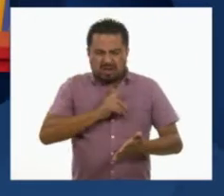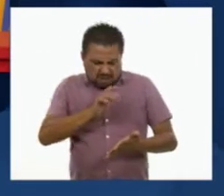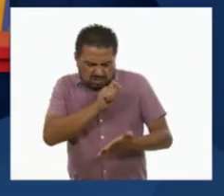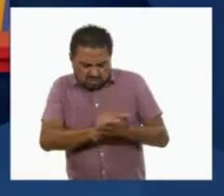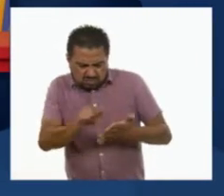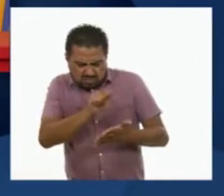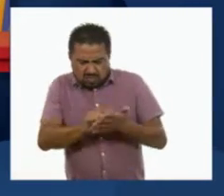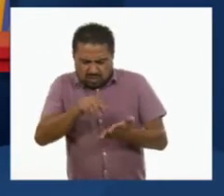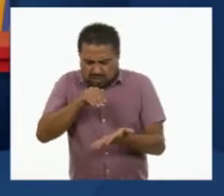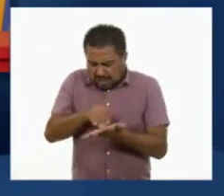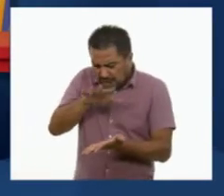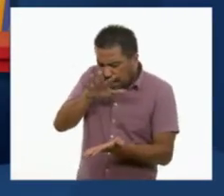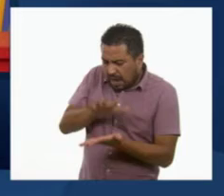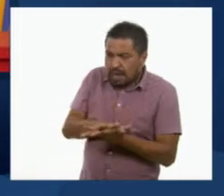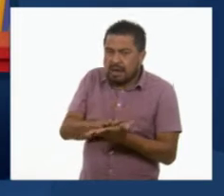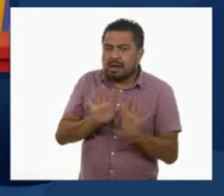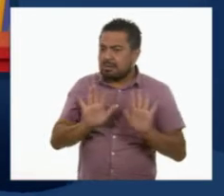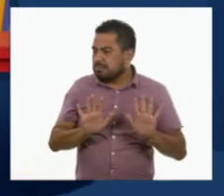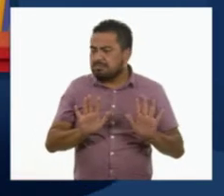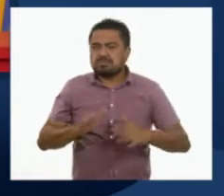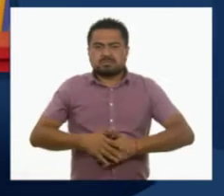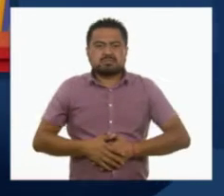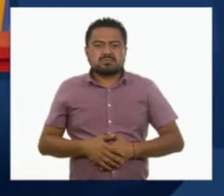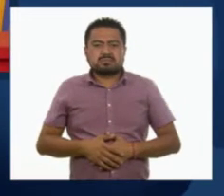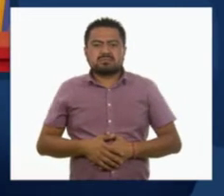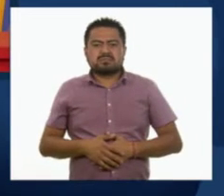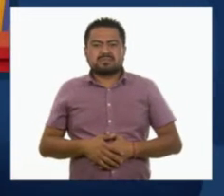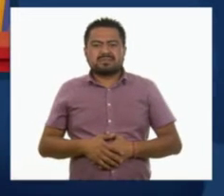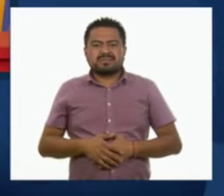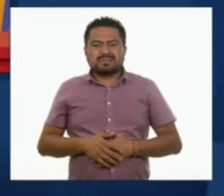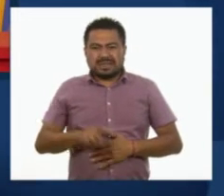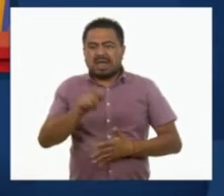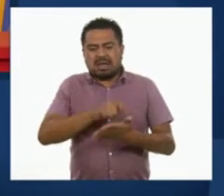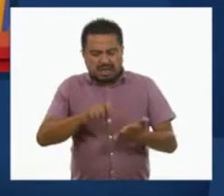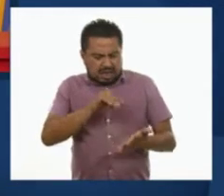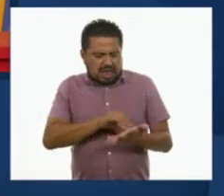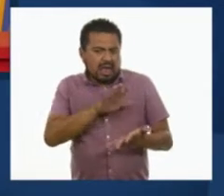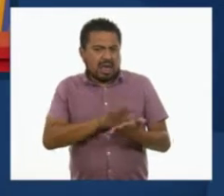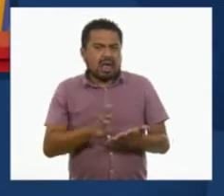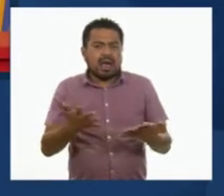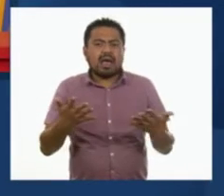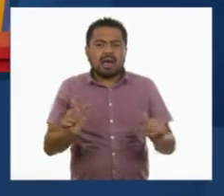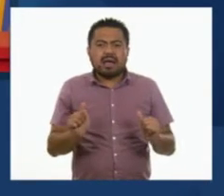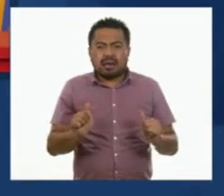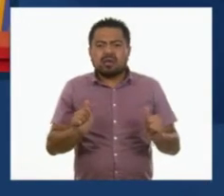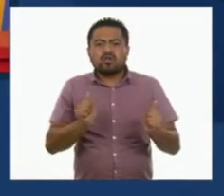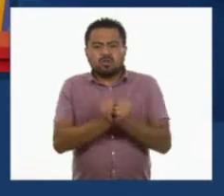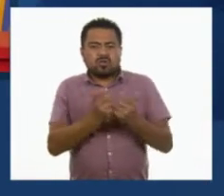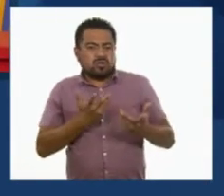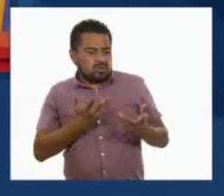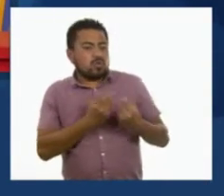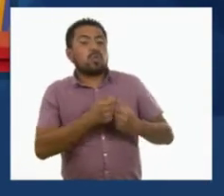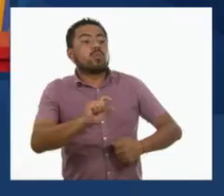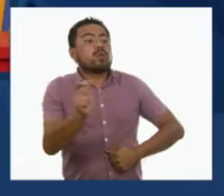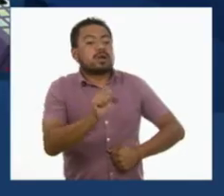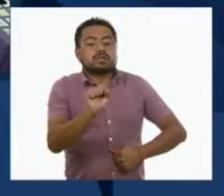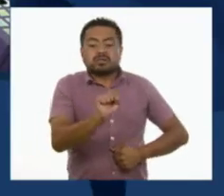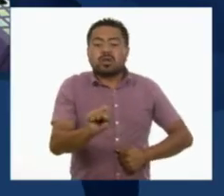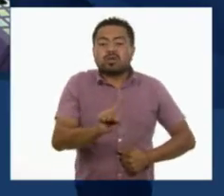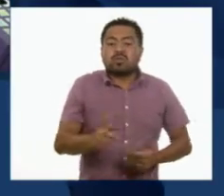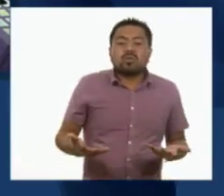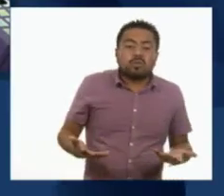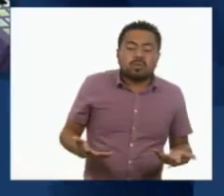anotarlo. Acudir al evento con Staff. Anotado. Y por supuesto que voy contigo, Staff. ¿Cuándo es? ¿Sábado o